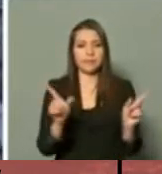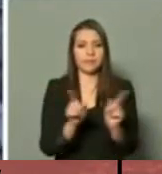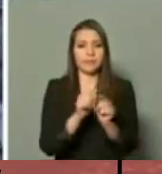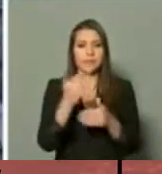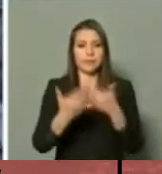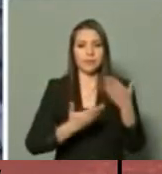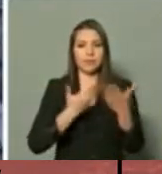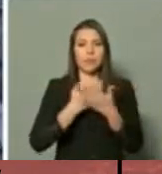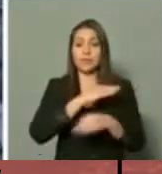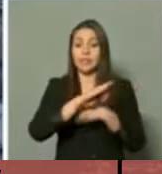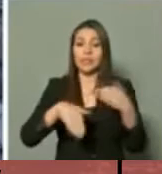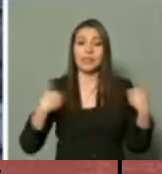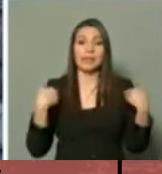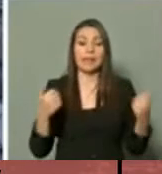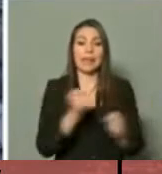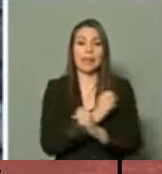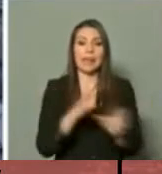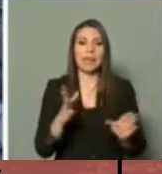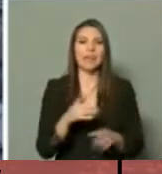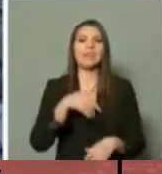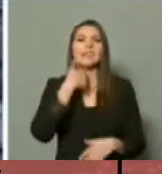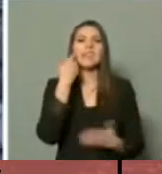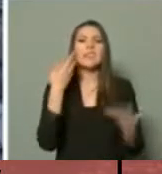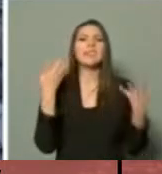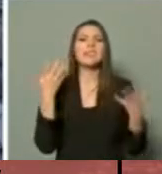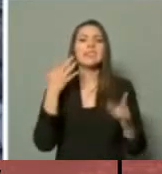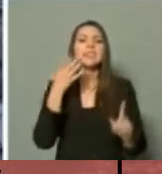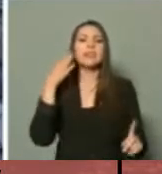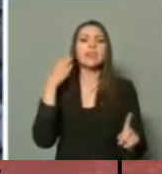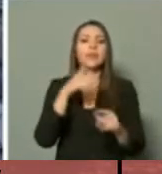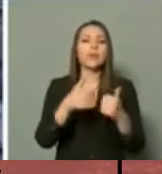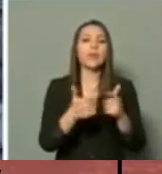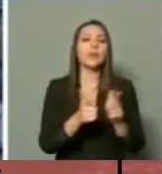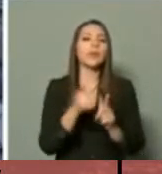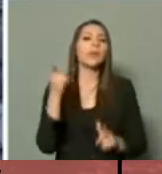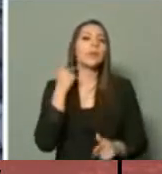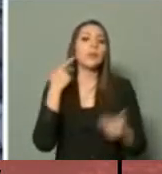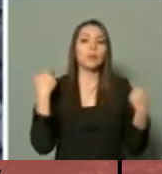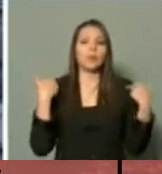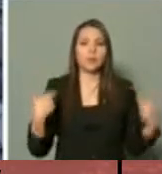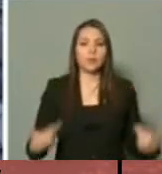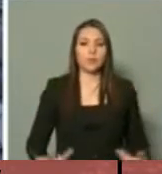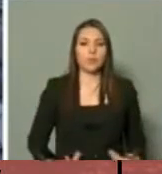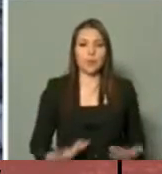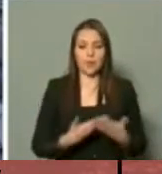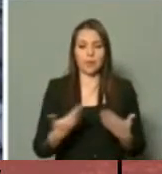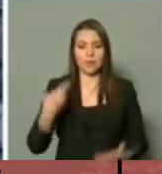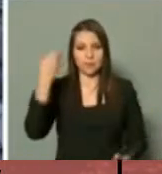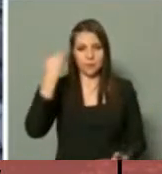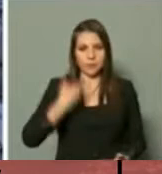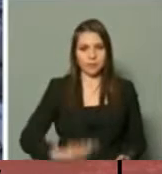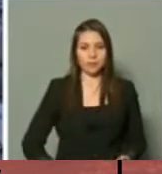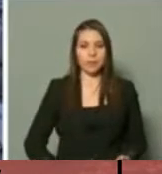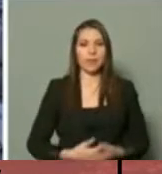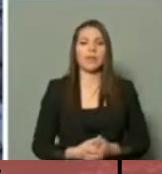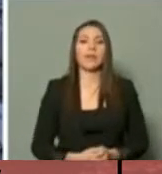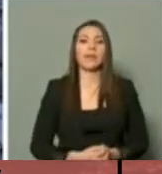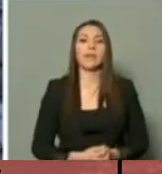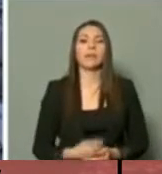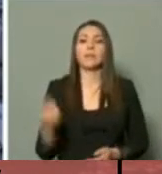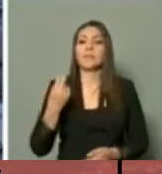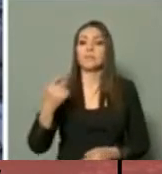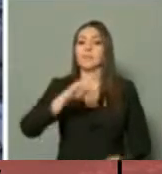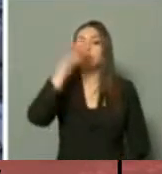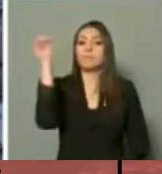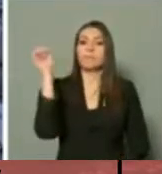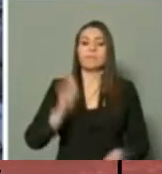en claro, la intención que tiene el Partido Humanista el día de hoy por conducto de su servidora es combatir la